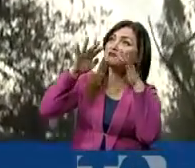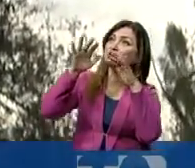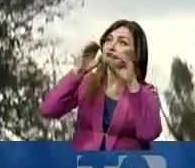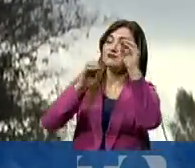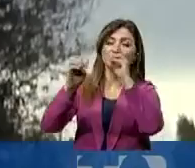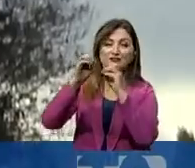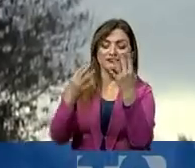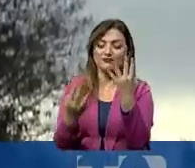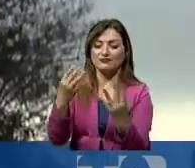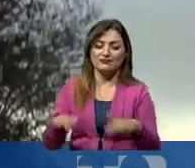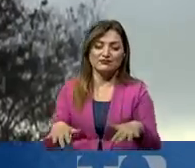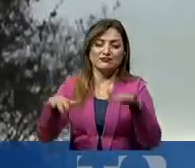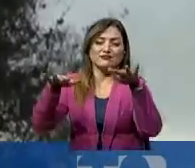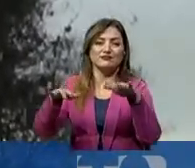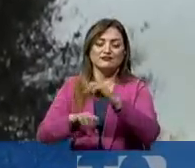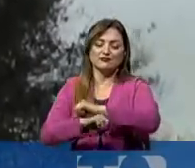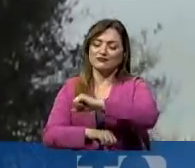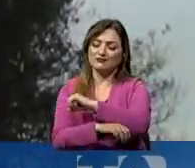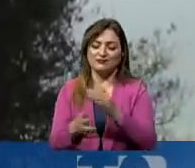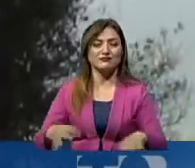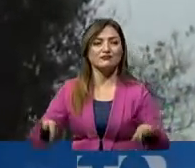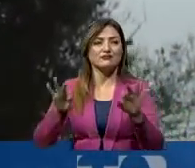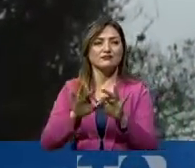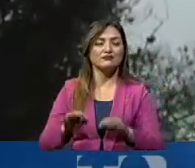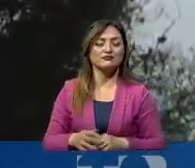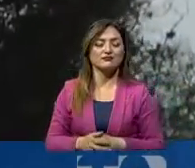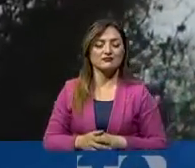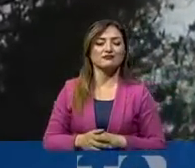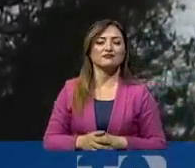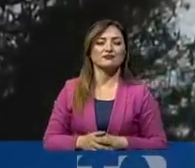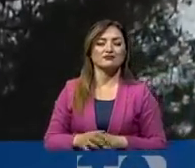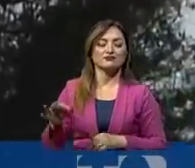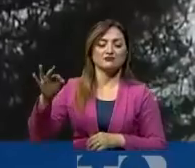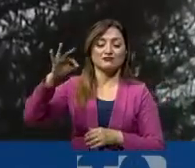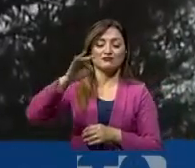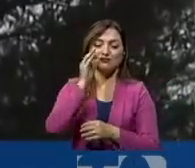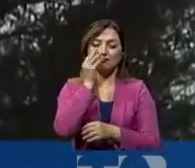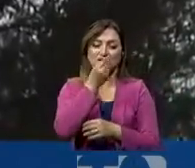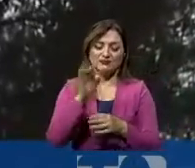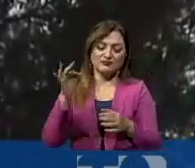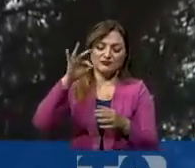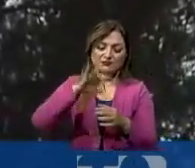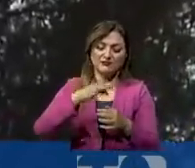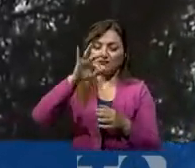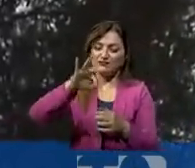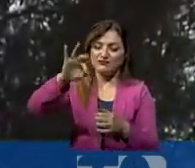esta vegetación que también es sustento fundamental para los polinizadores que son la base de la cadena de la vida. Si es que